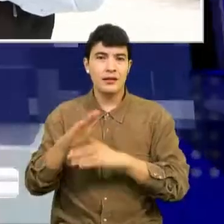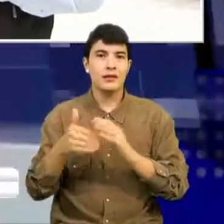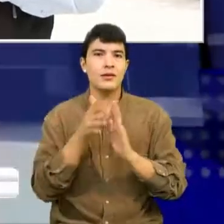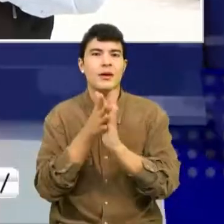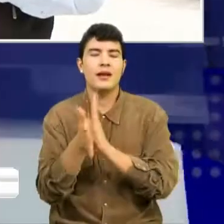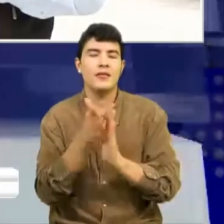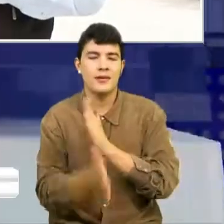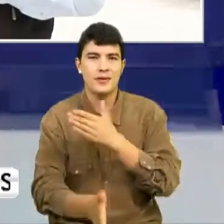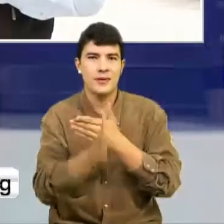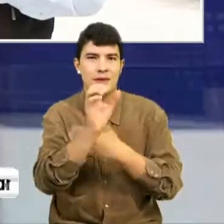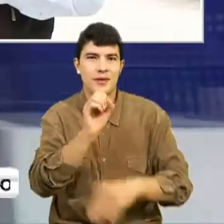sigan ustedes el estudio